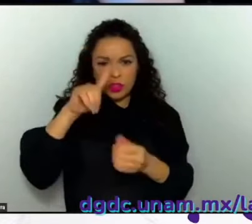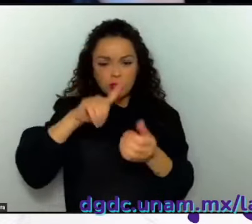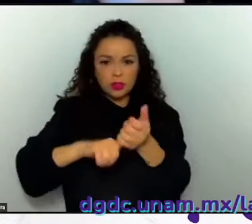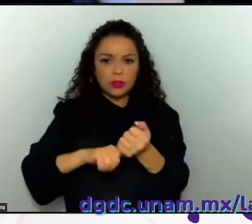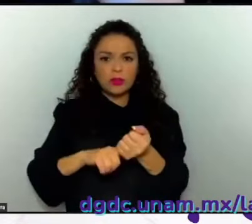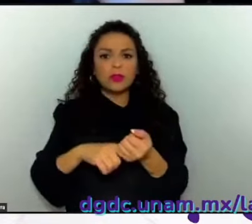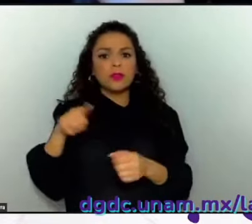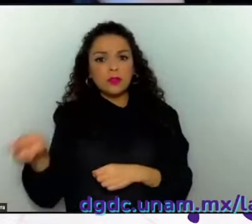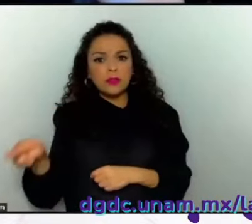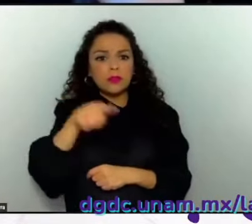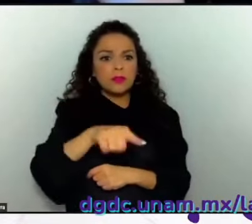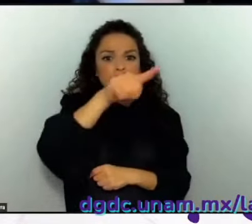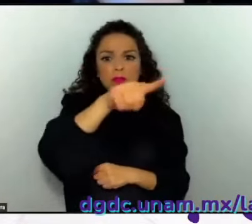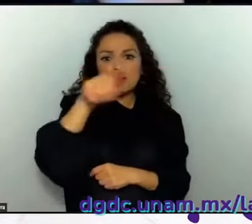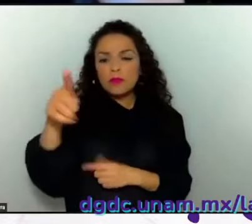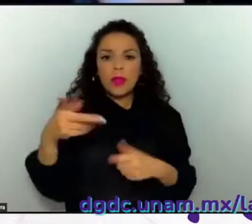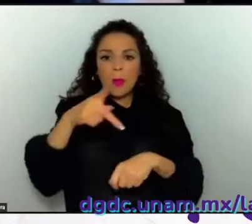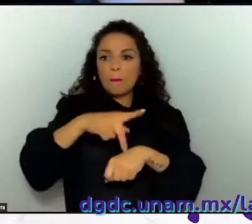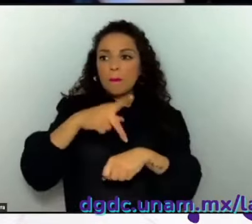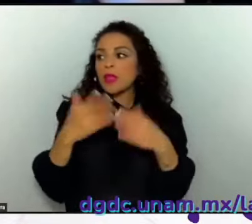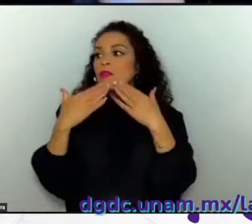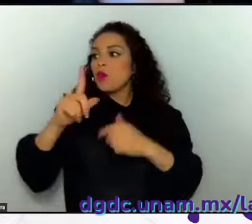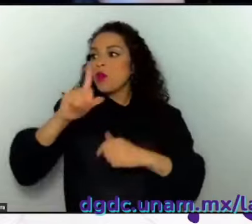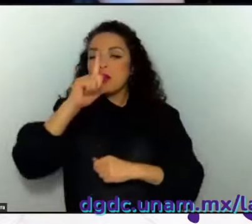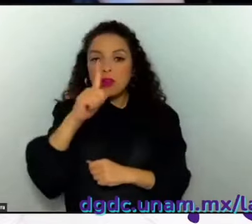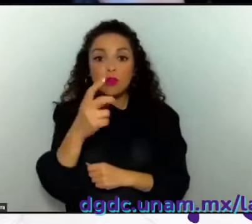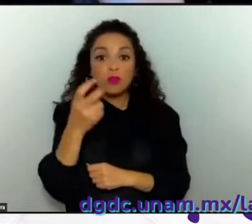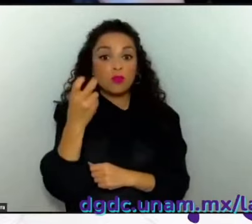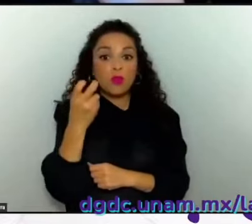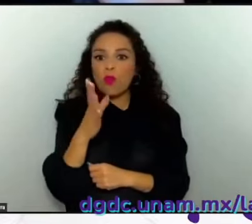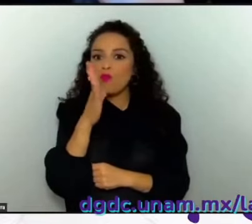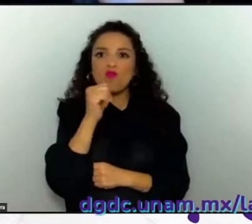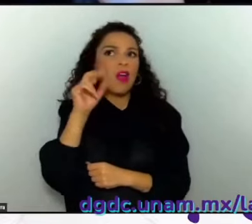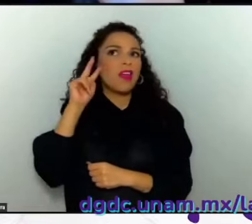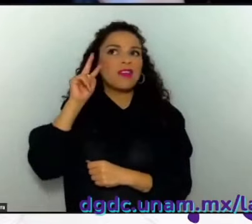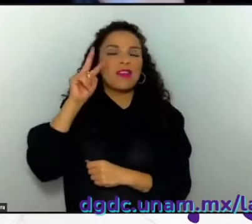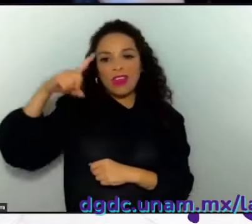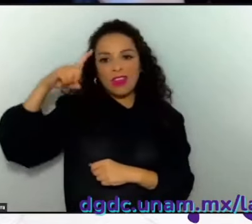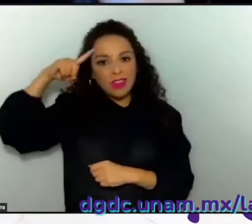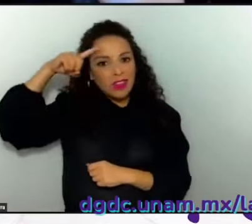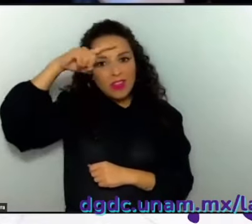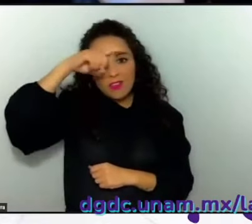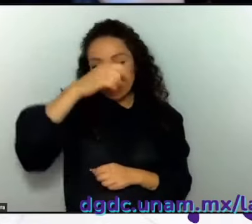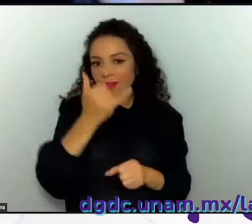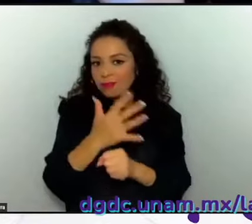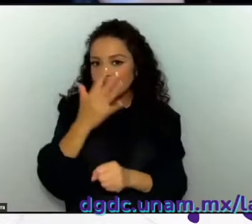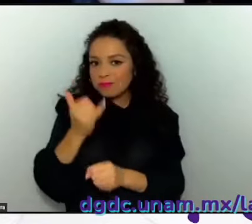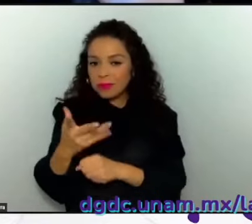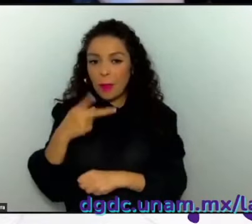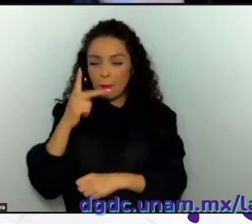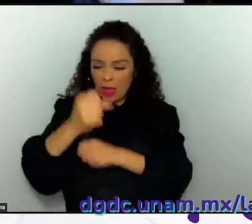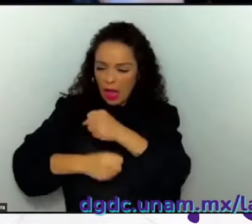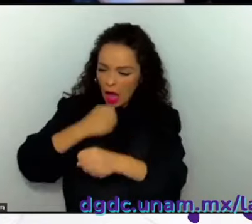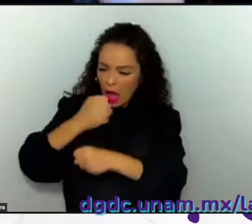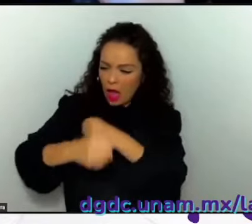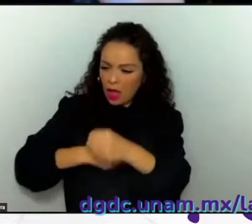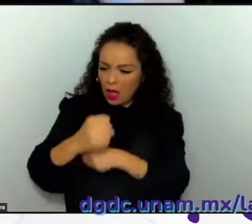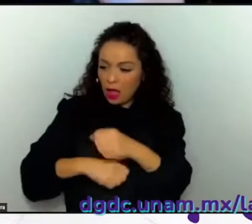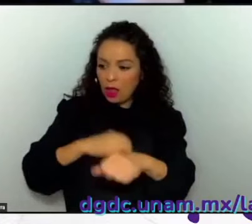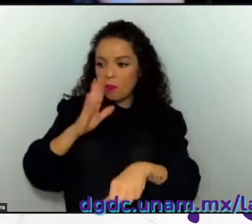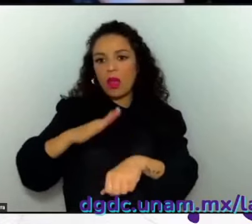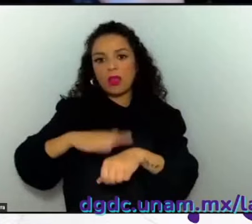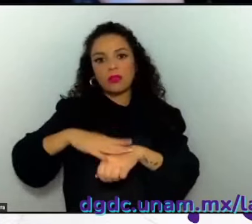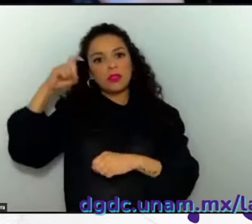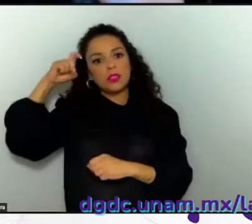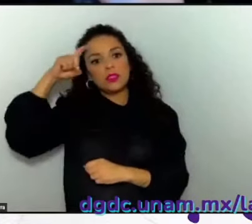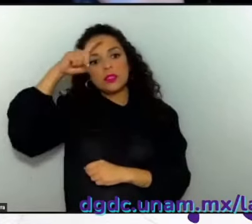o piedras, o cosas que no tienen mucha luz y por eso no las hemos podido ver. Pero se fue complicando con las décadas. En los 70 ya era un problema